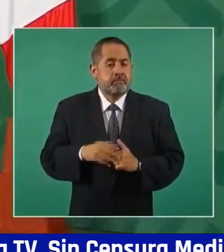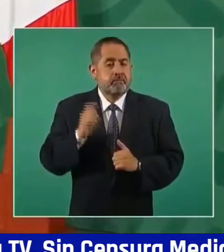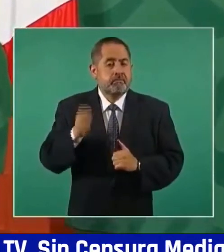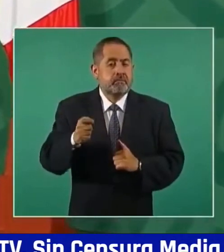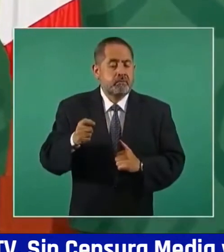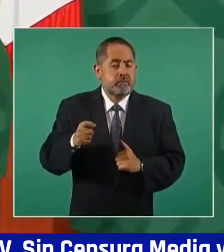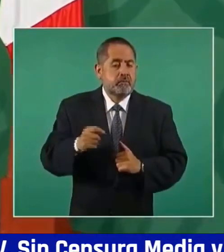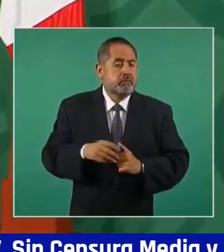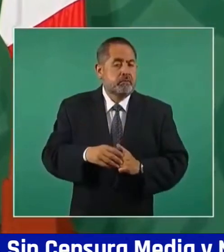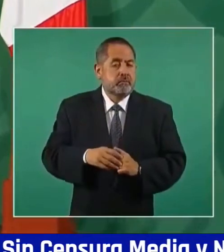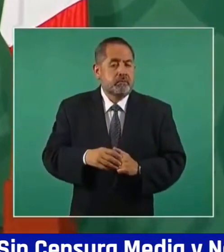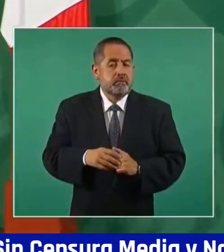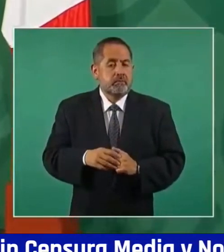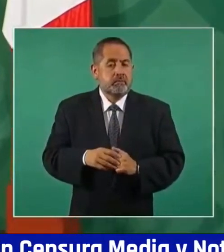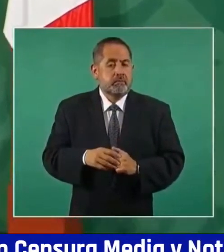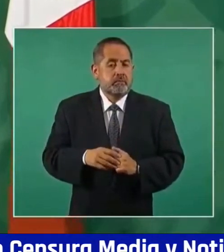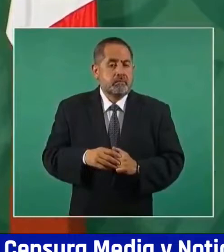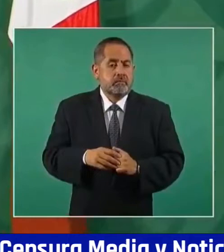la